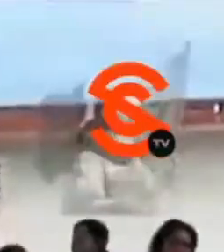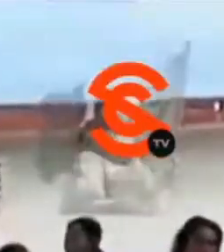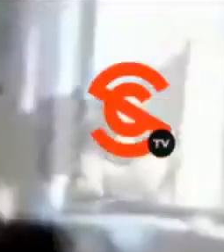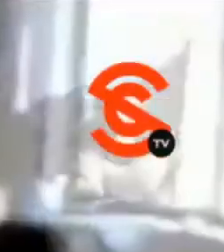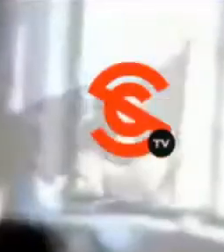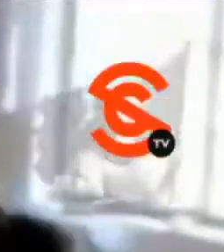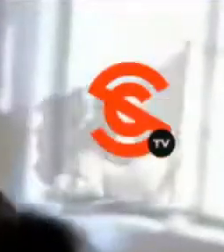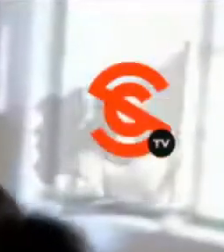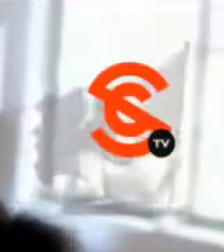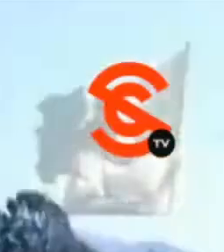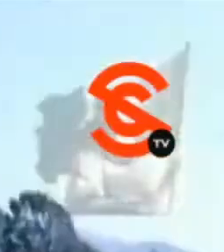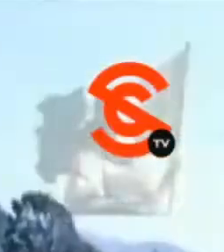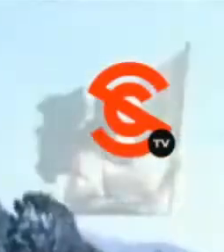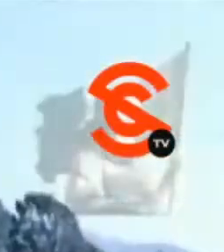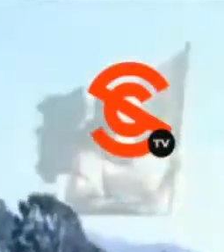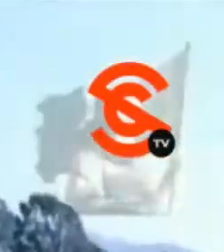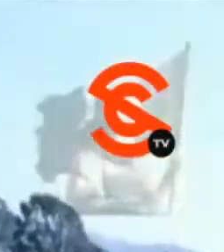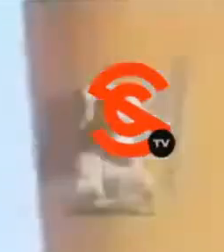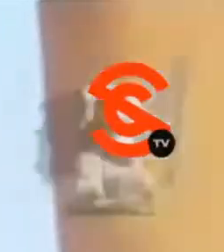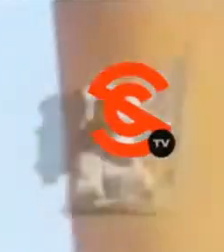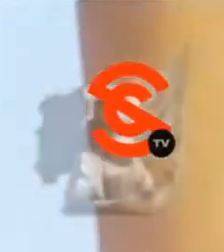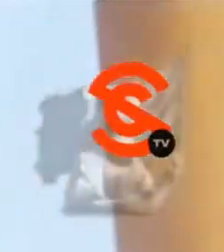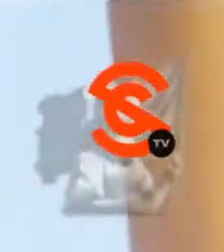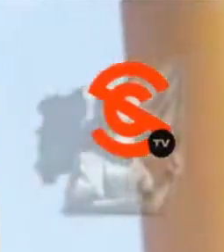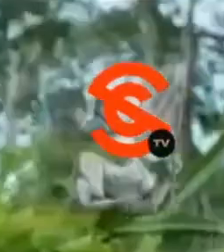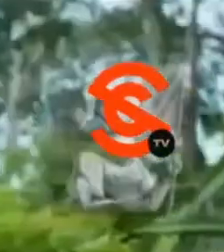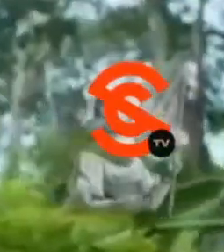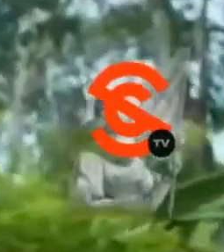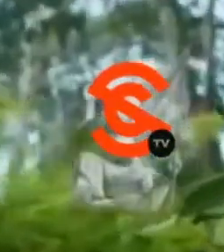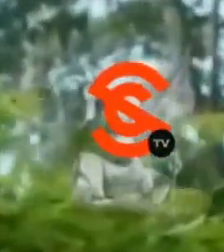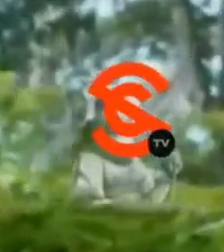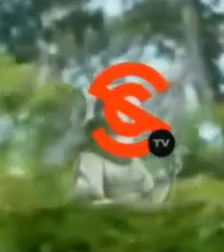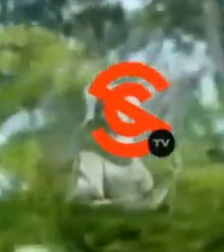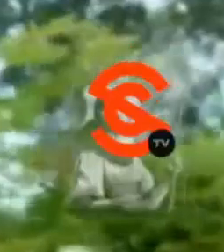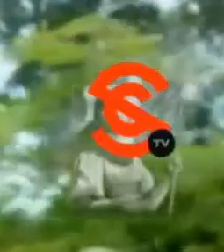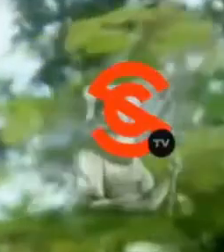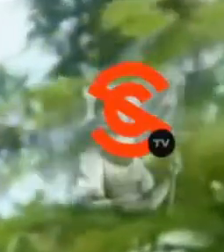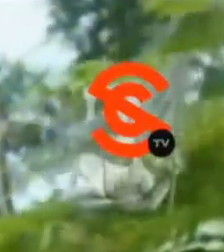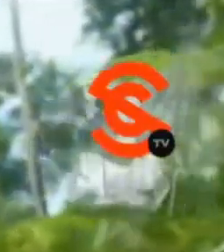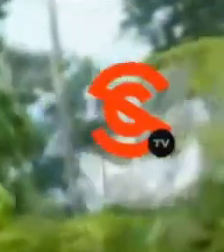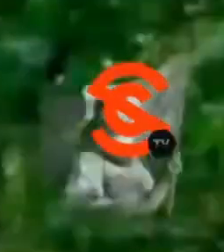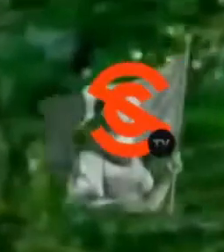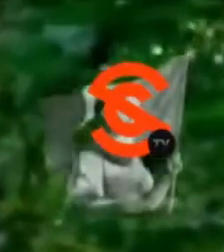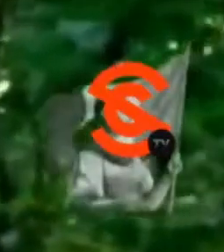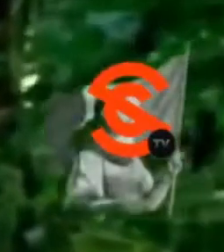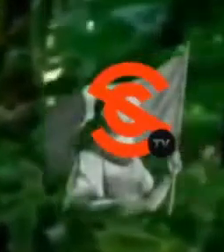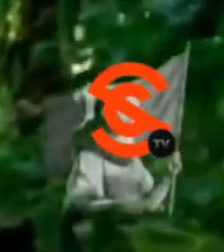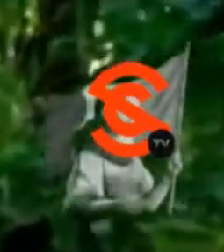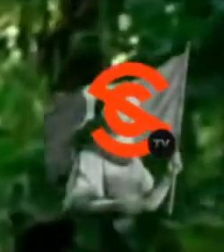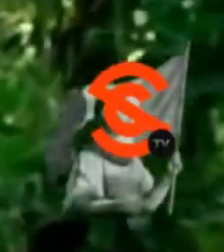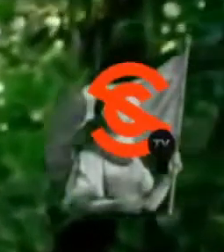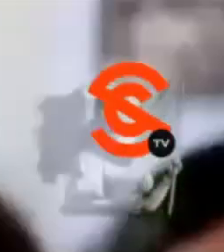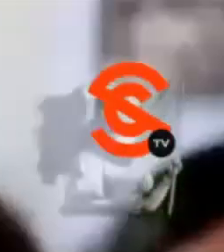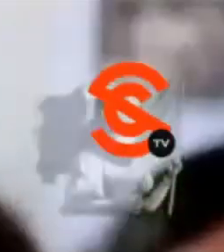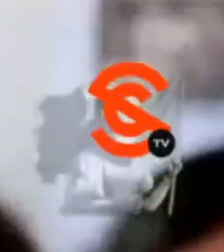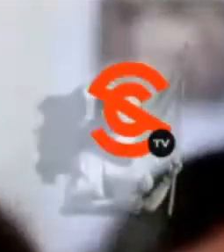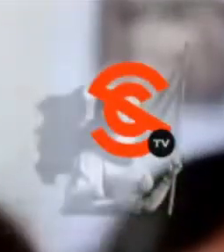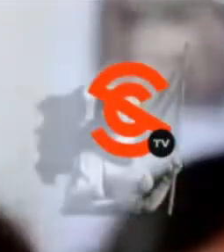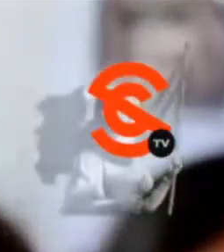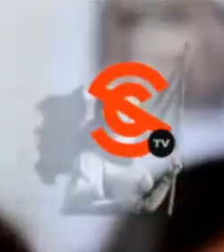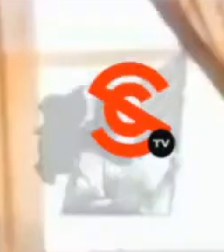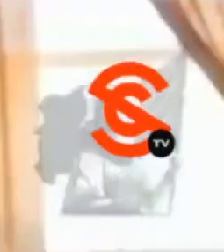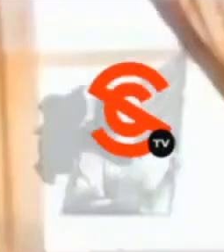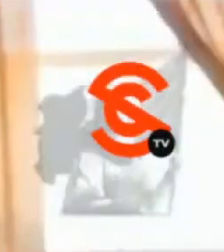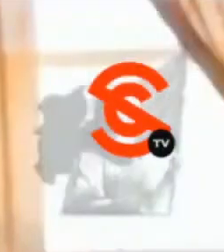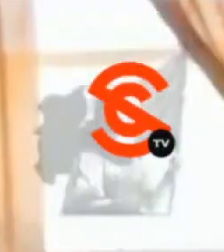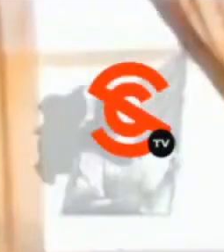solidario, con la fuerza que nos da nuestra historia, la herencia gloriosa de nuestros antepasados que llevamos en el corazón y que